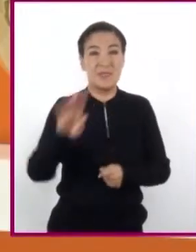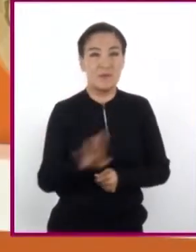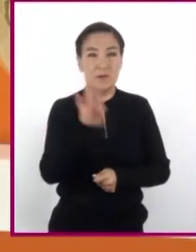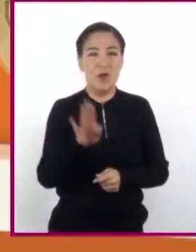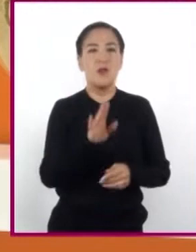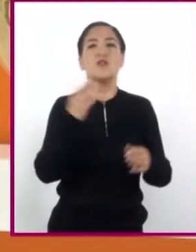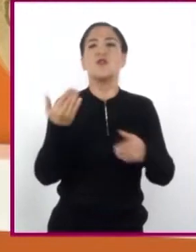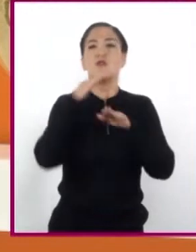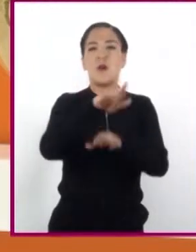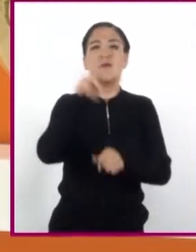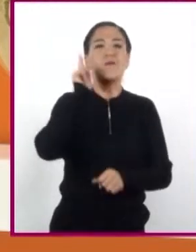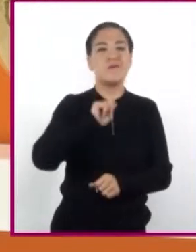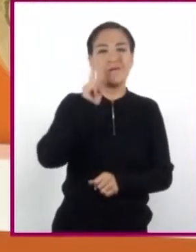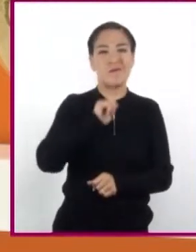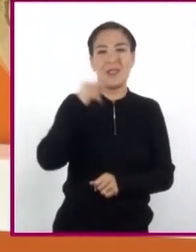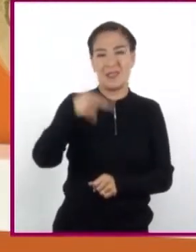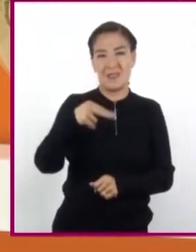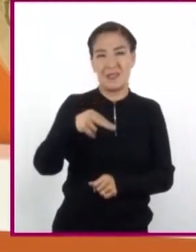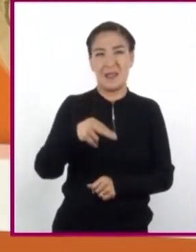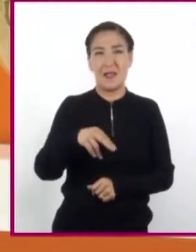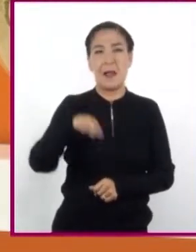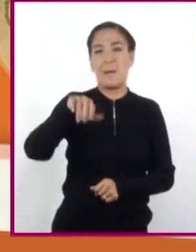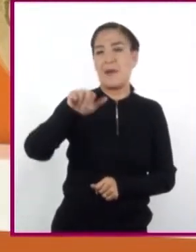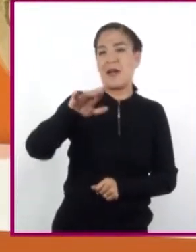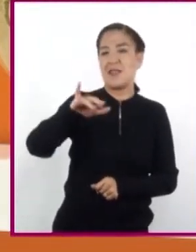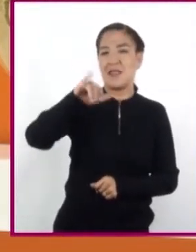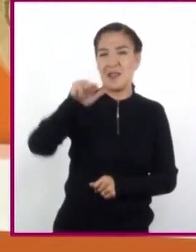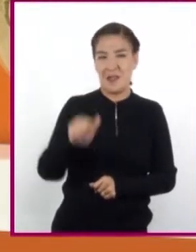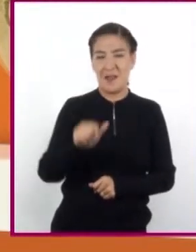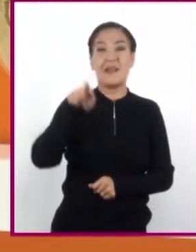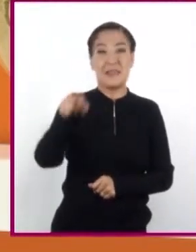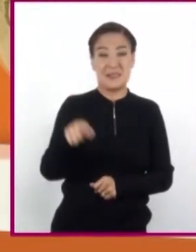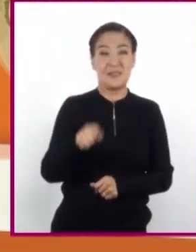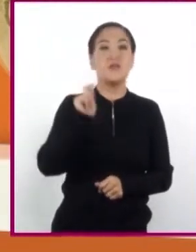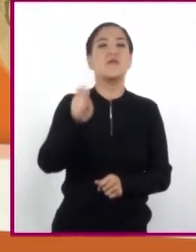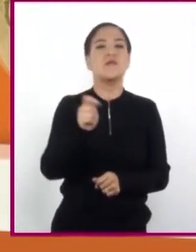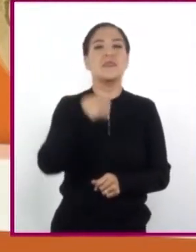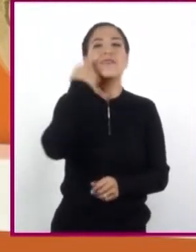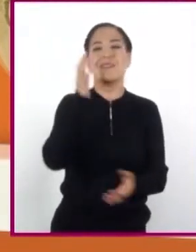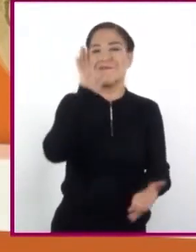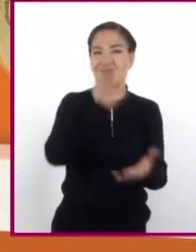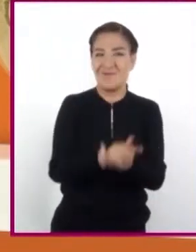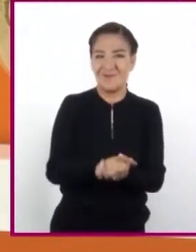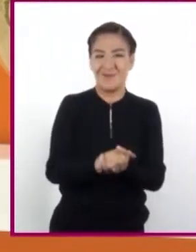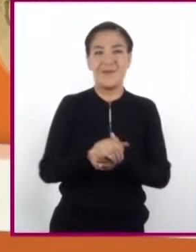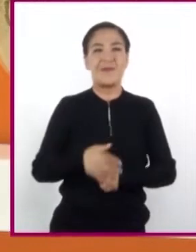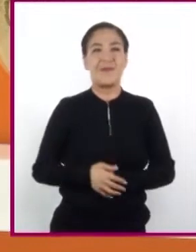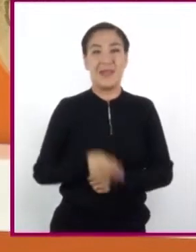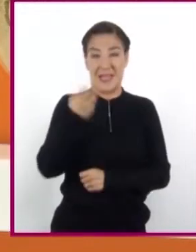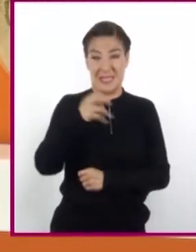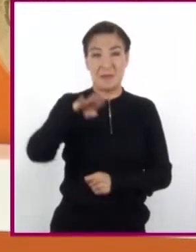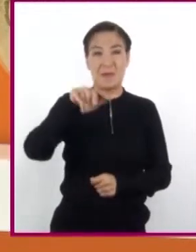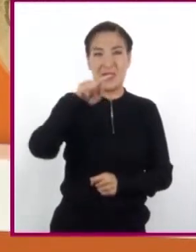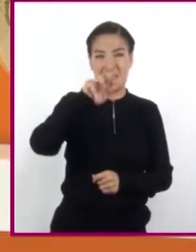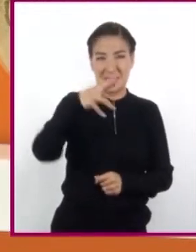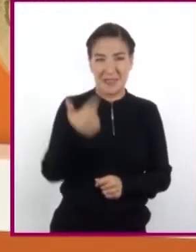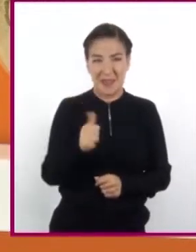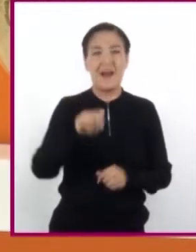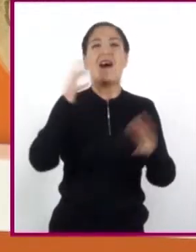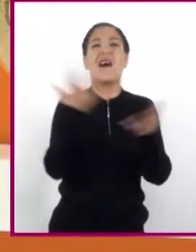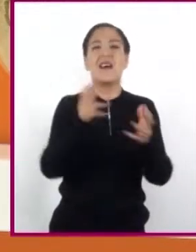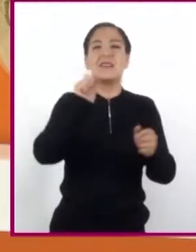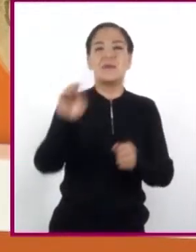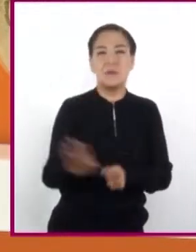relacionó con una mujer llamada María de Armanta, la cual quería casarse. Marta realizó un hechizo con